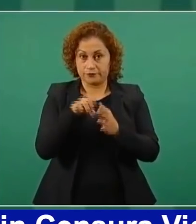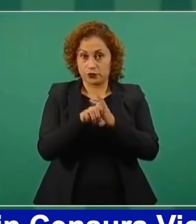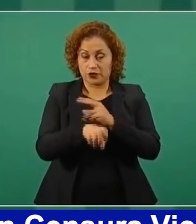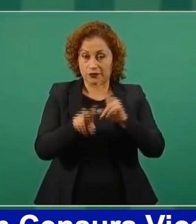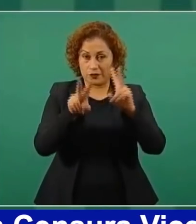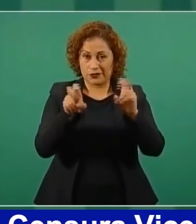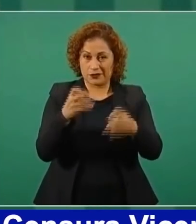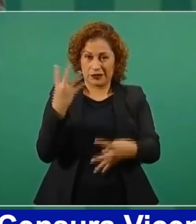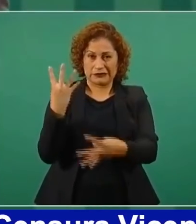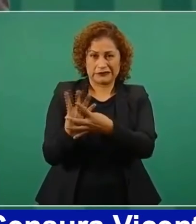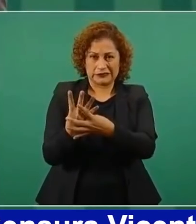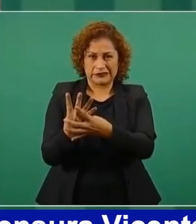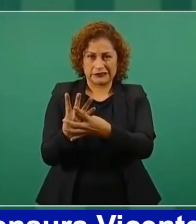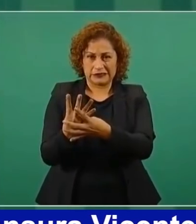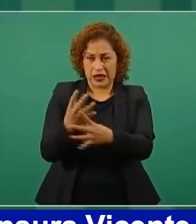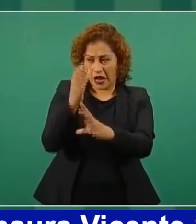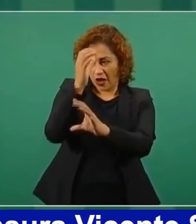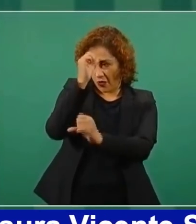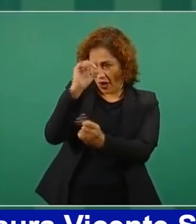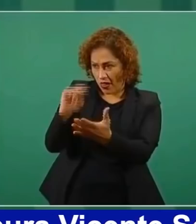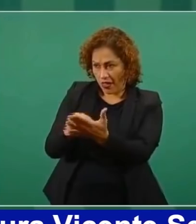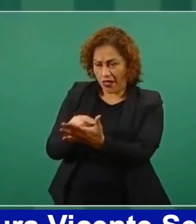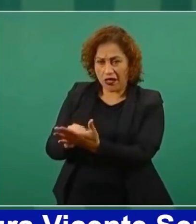Calderón y